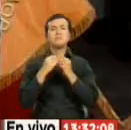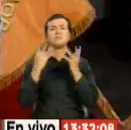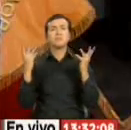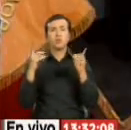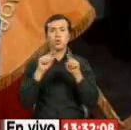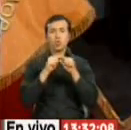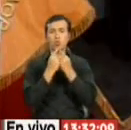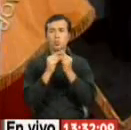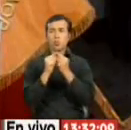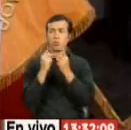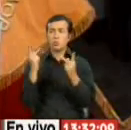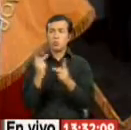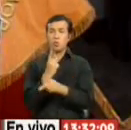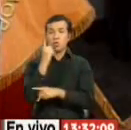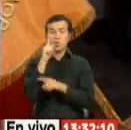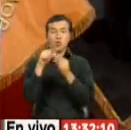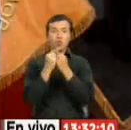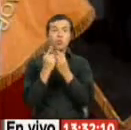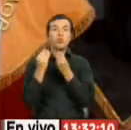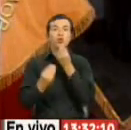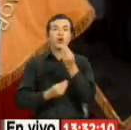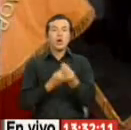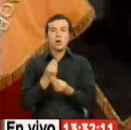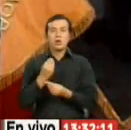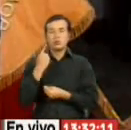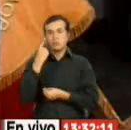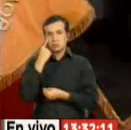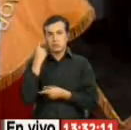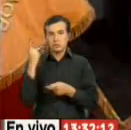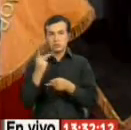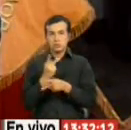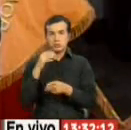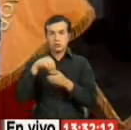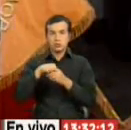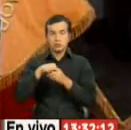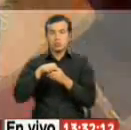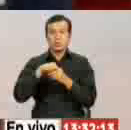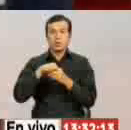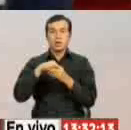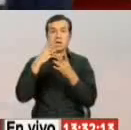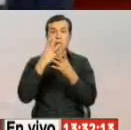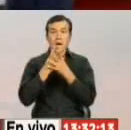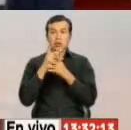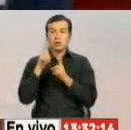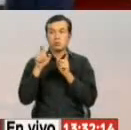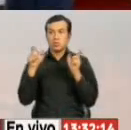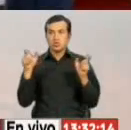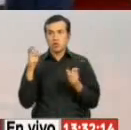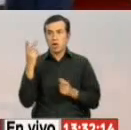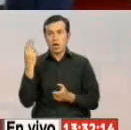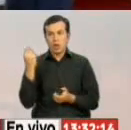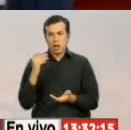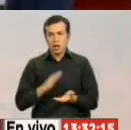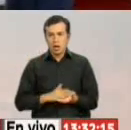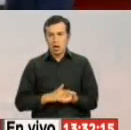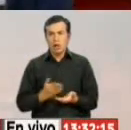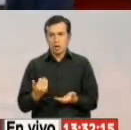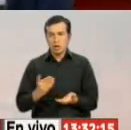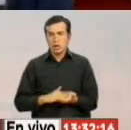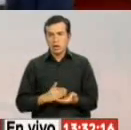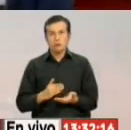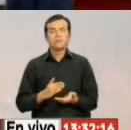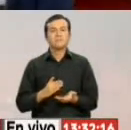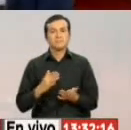desarticulación de una red dedicada a la extorsión en el interior de los centros de privación de libertad sobre estos temas les